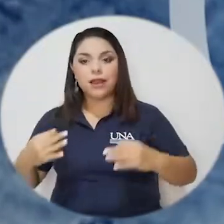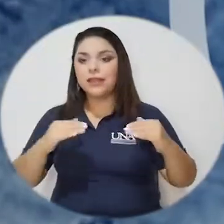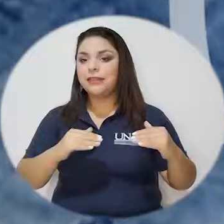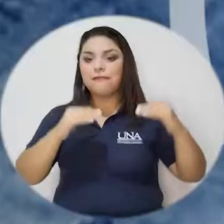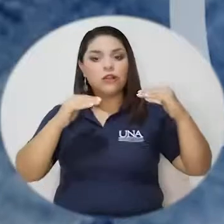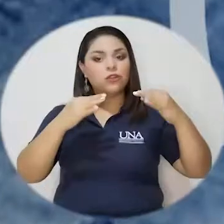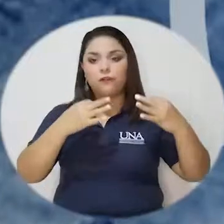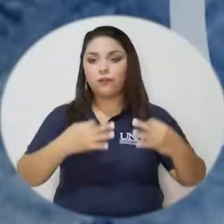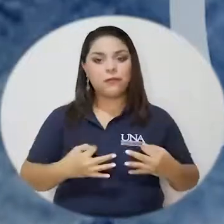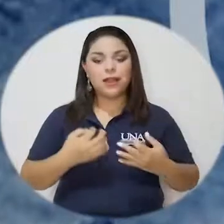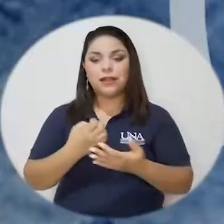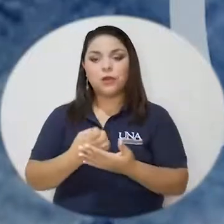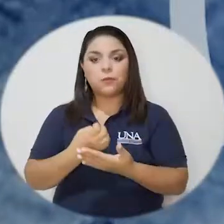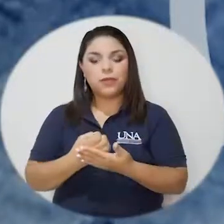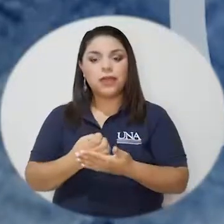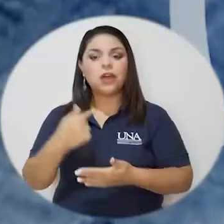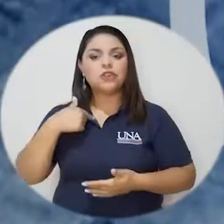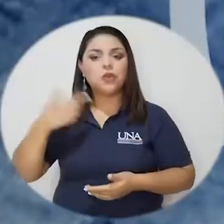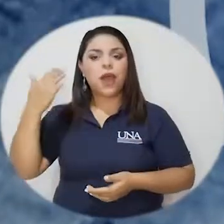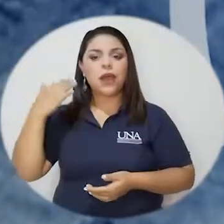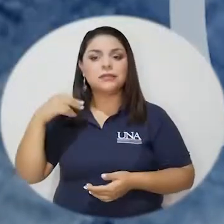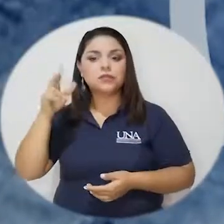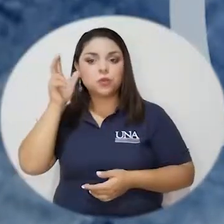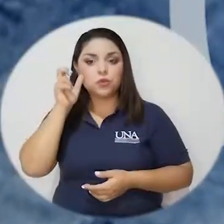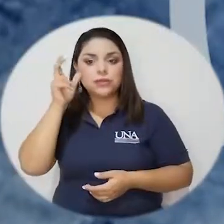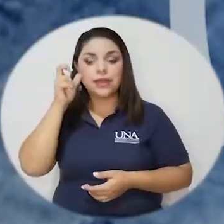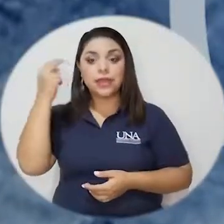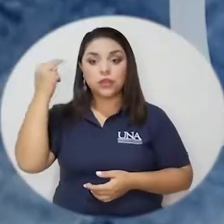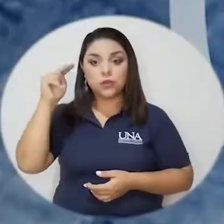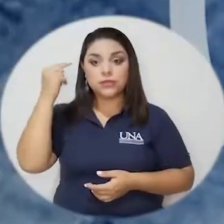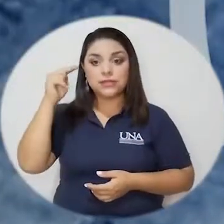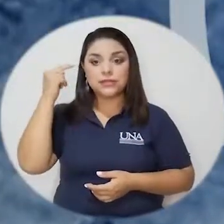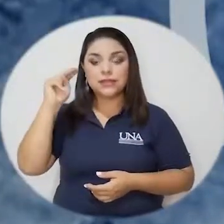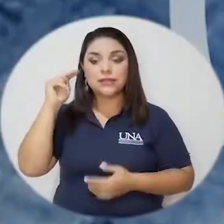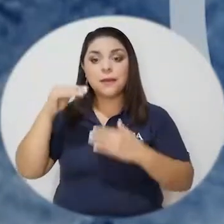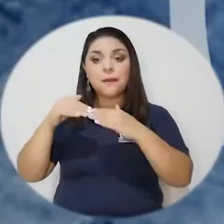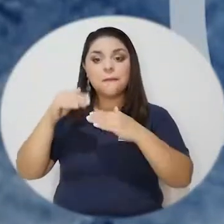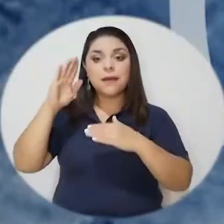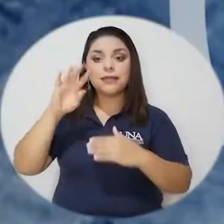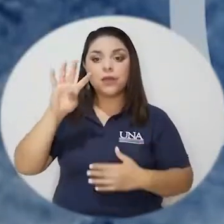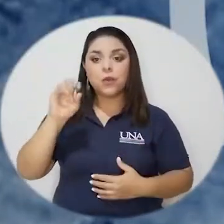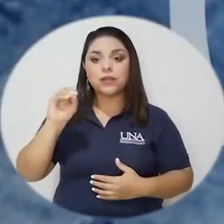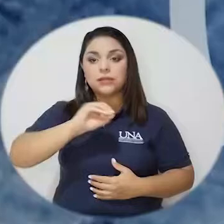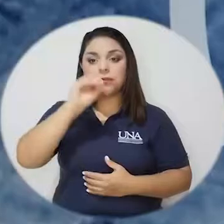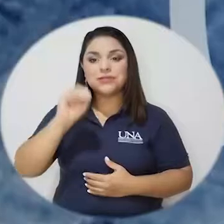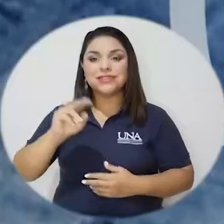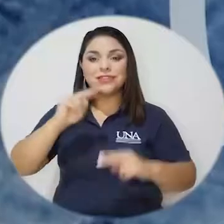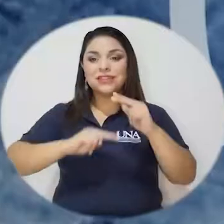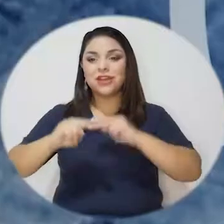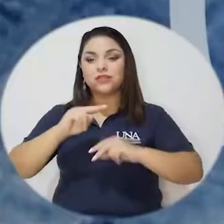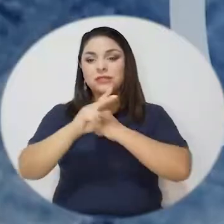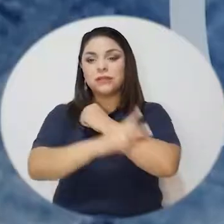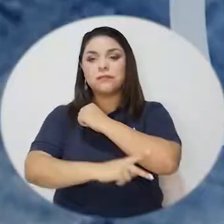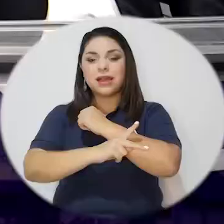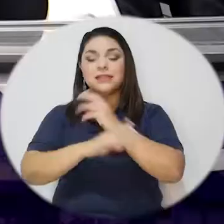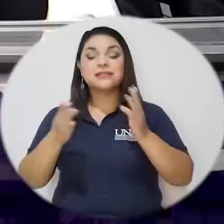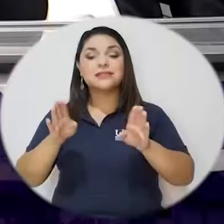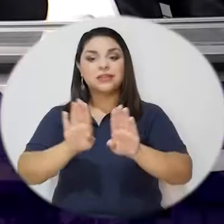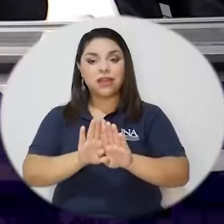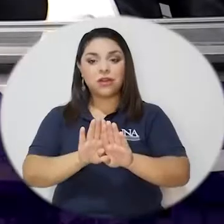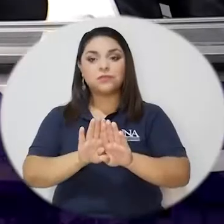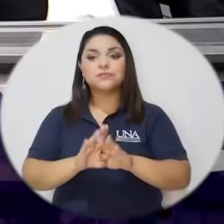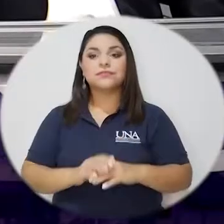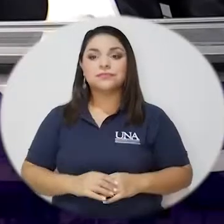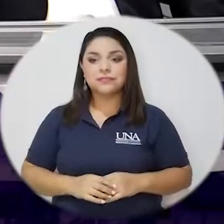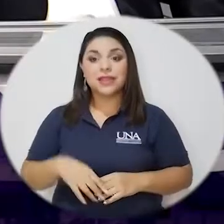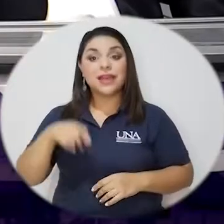¿verdad? El otro día escuchaba en unas noticias que más del 40% de los negocios del país tuvieron que cerrar.